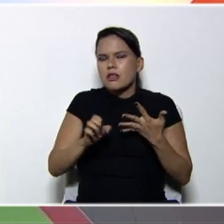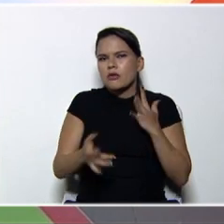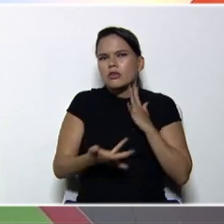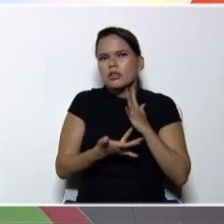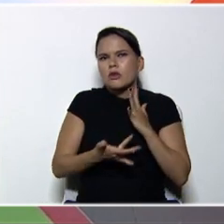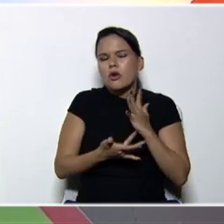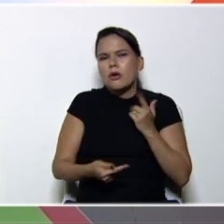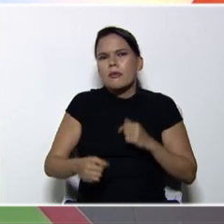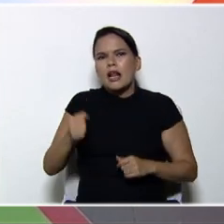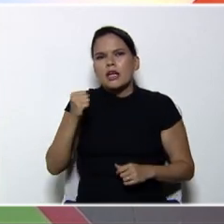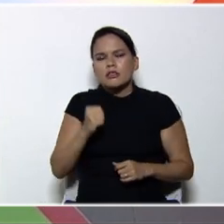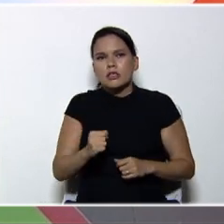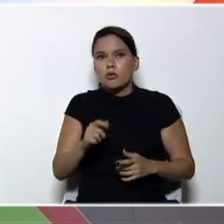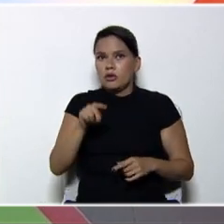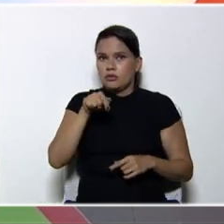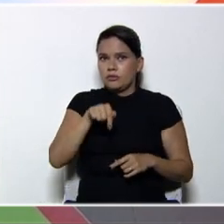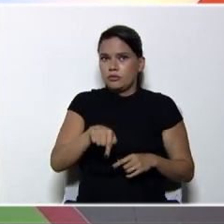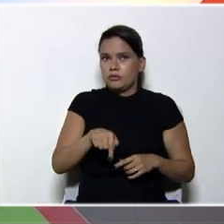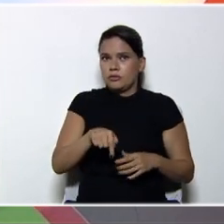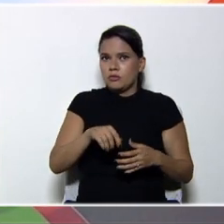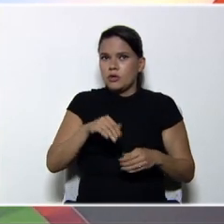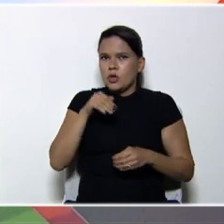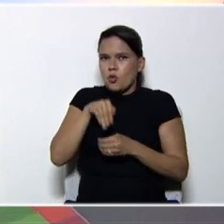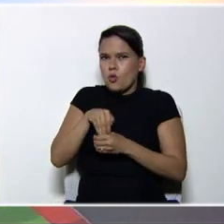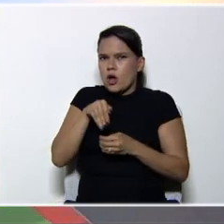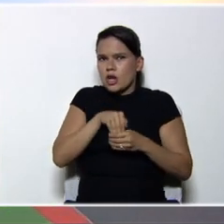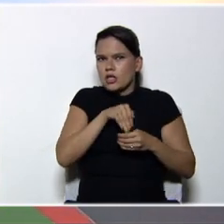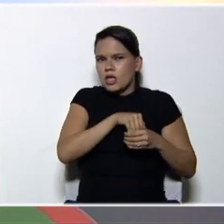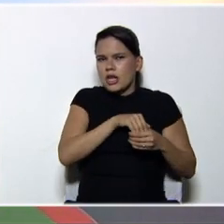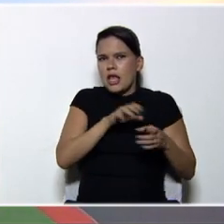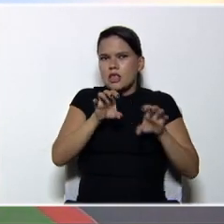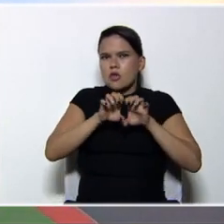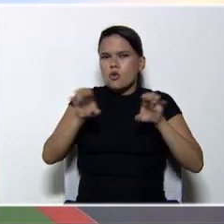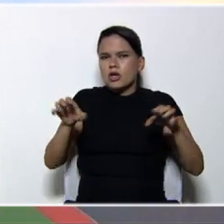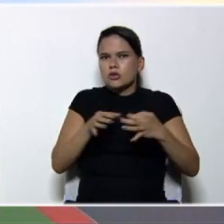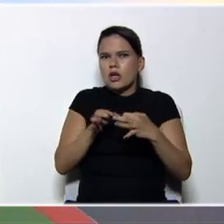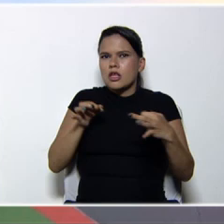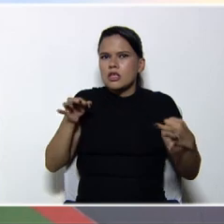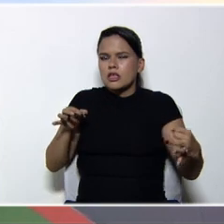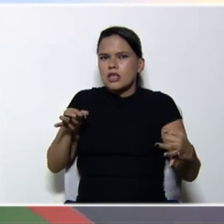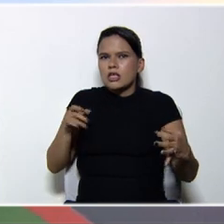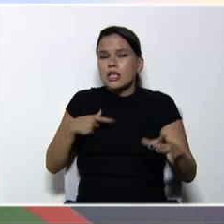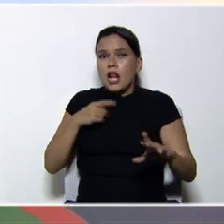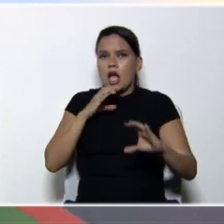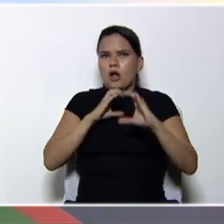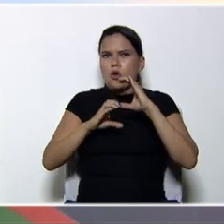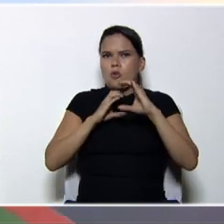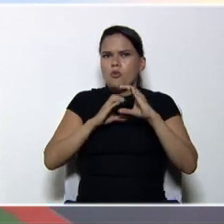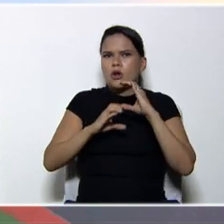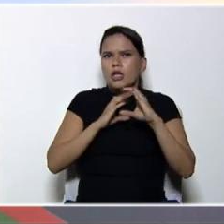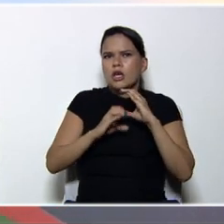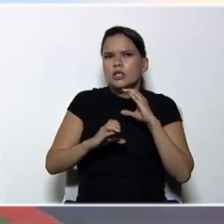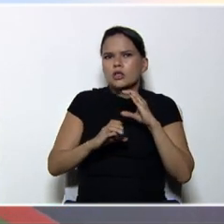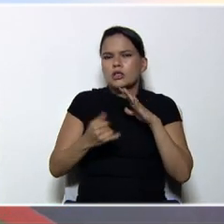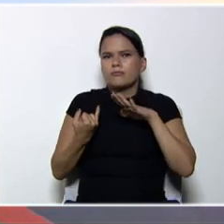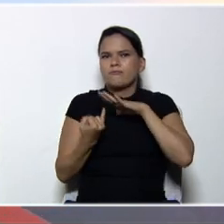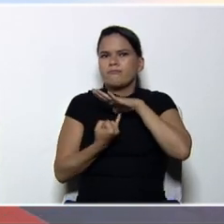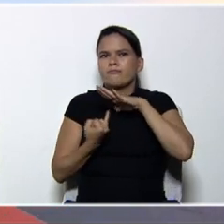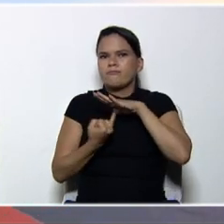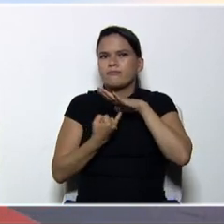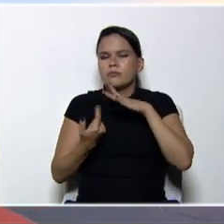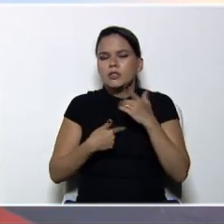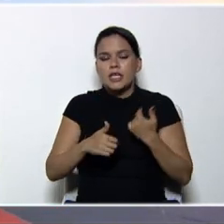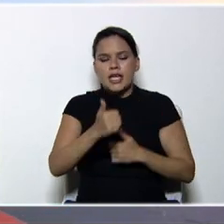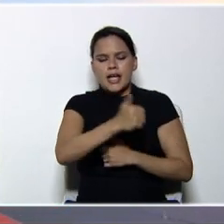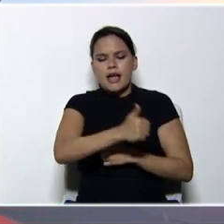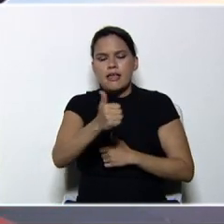para garantizar en este momento de pandemia, en este momento de educación a distancia, la comunicación entre los planteles y